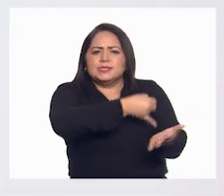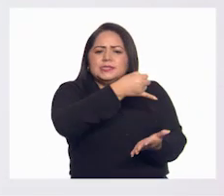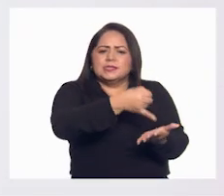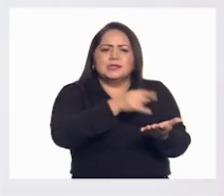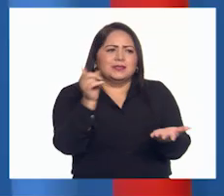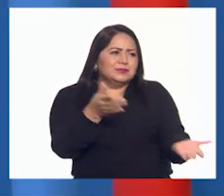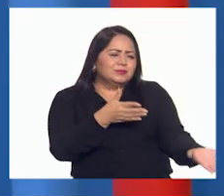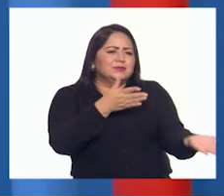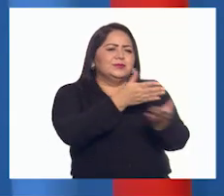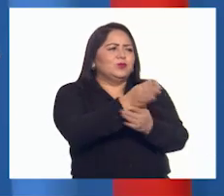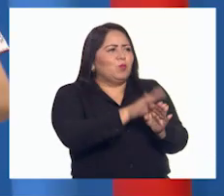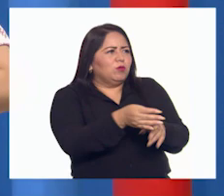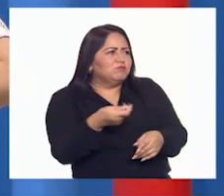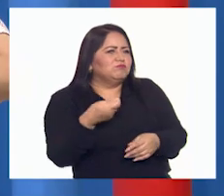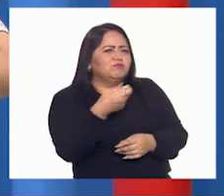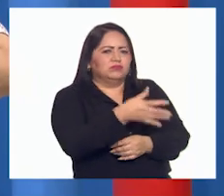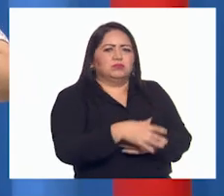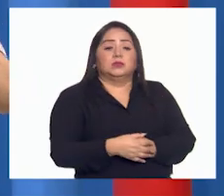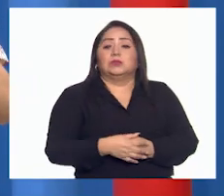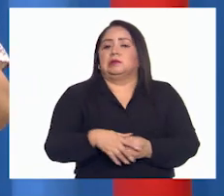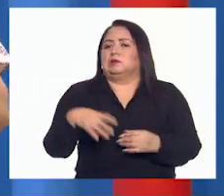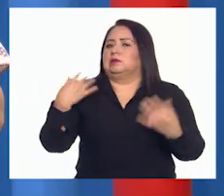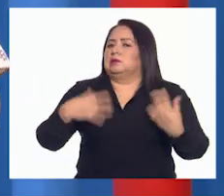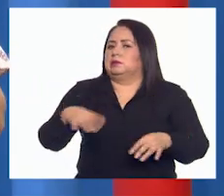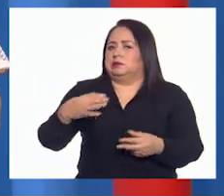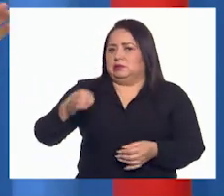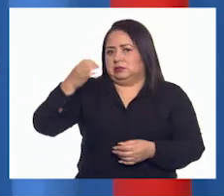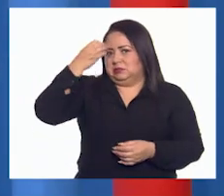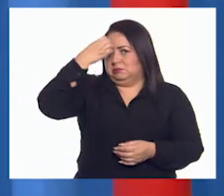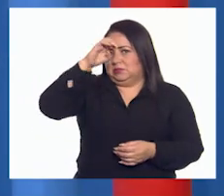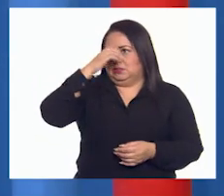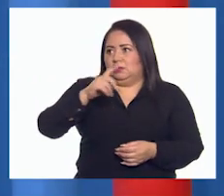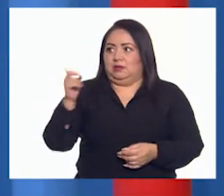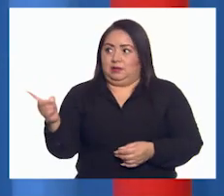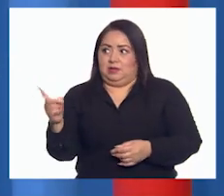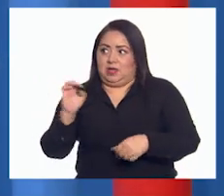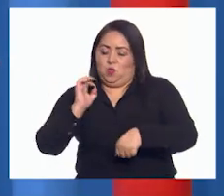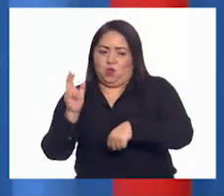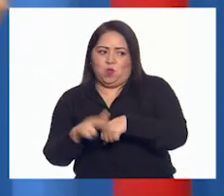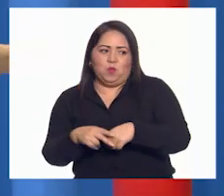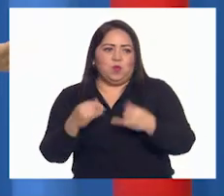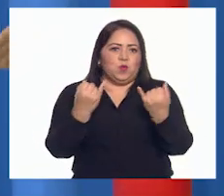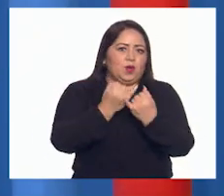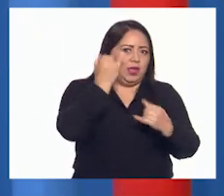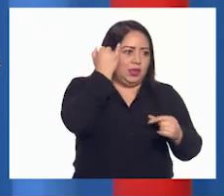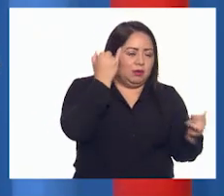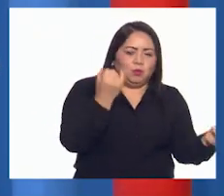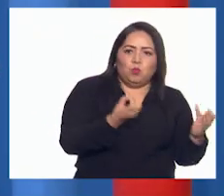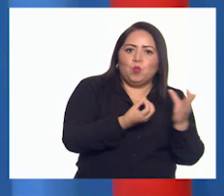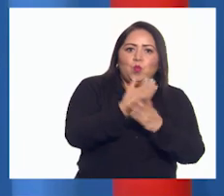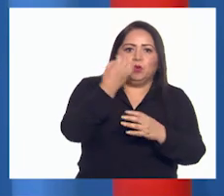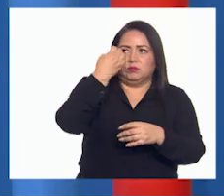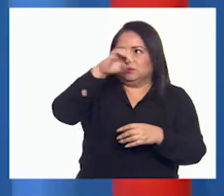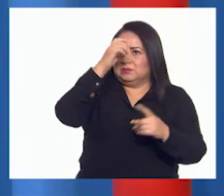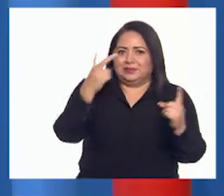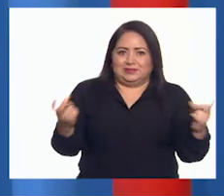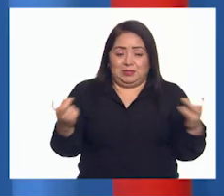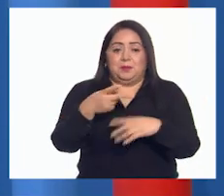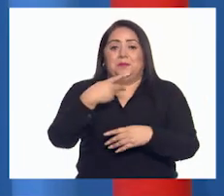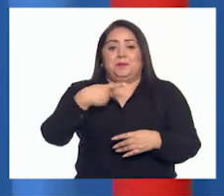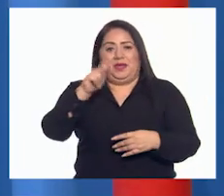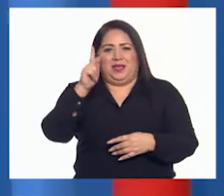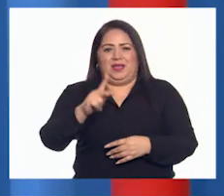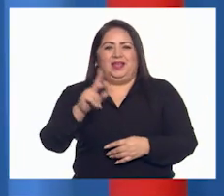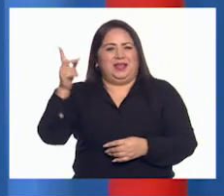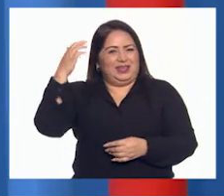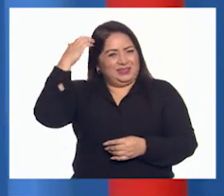que llegó? Toda una experiencia para ambos, tanto europeos como indígenas. Pero antes de escuchar de